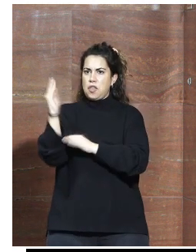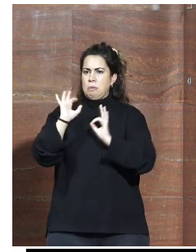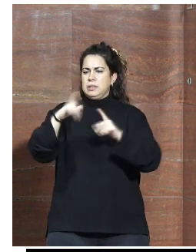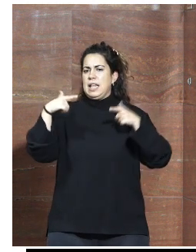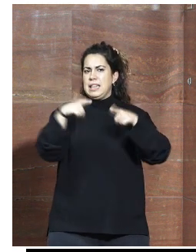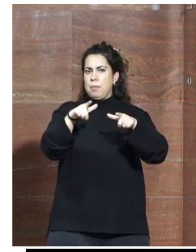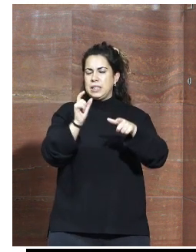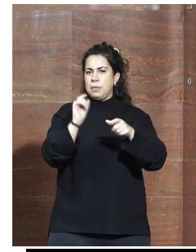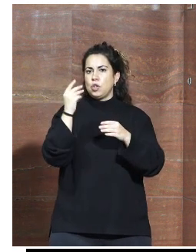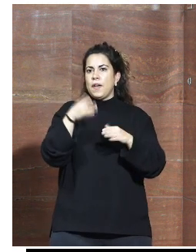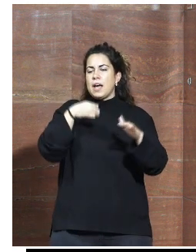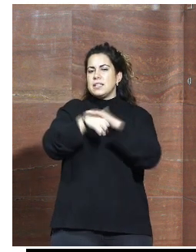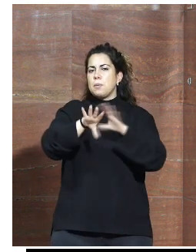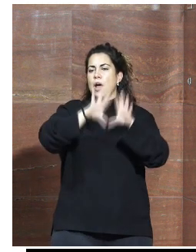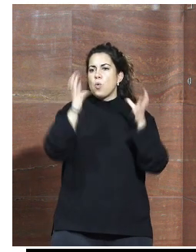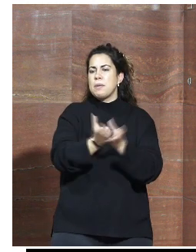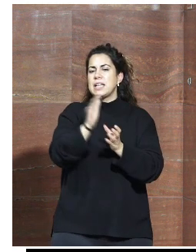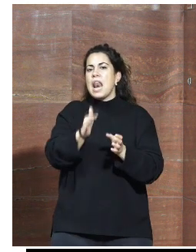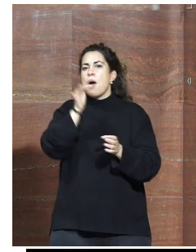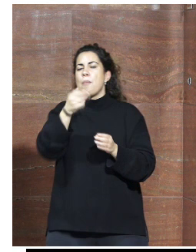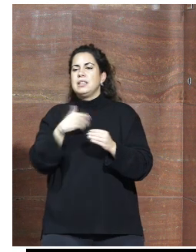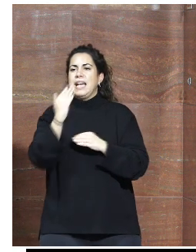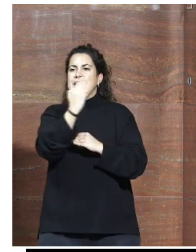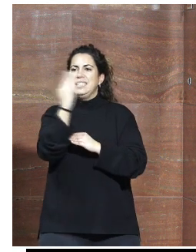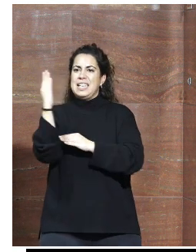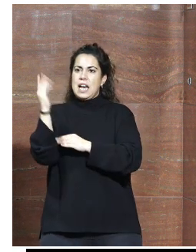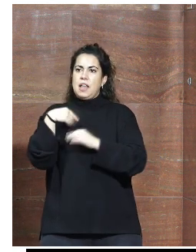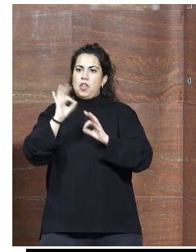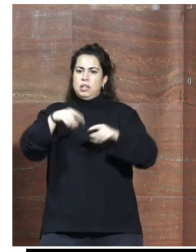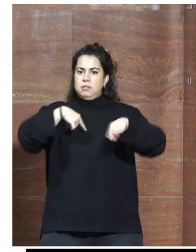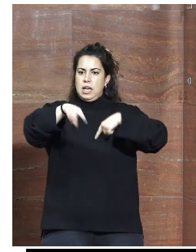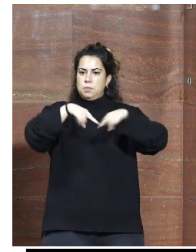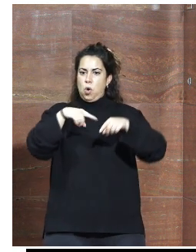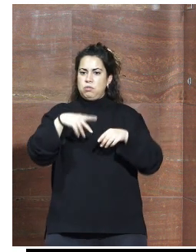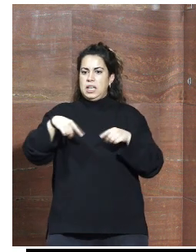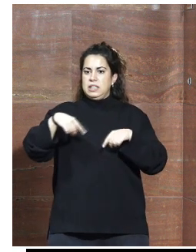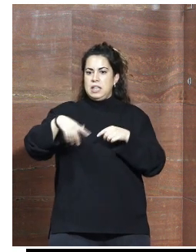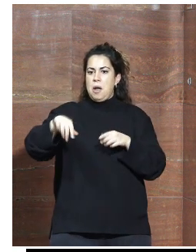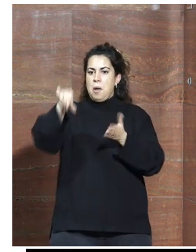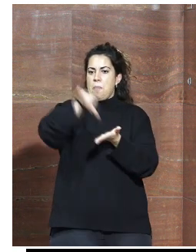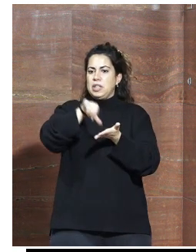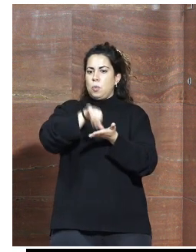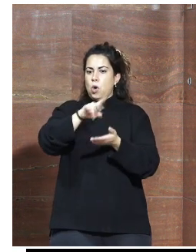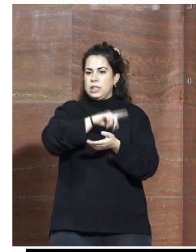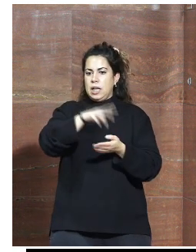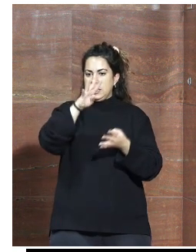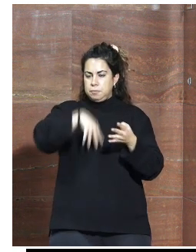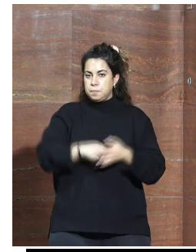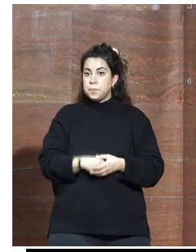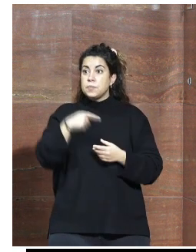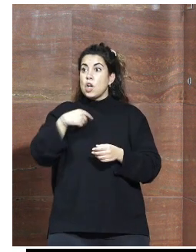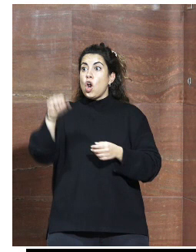Departamento de Accesibilidad Universal y Señalización de Transportes Metropolitanos de Barcelona, conocido como TMB. Del 2019